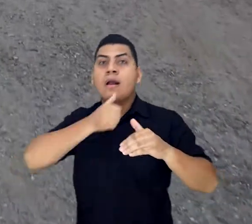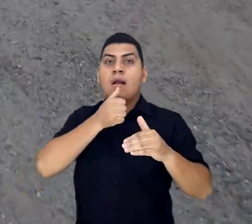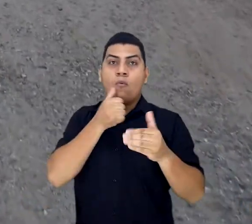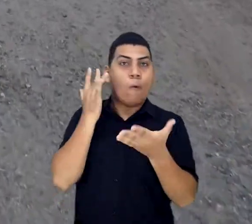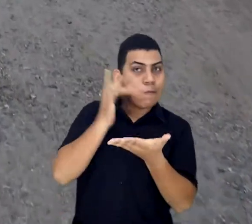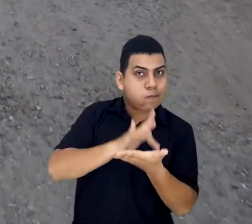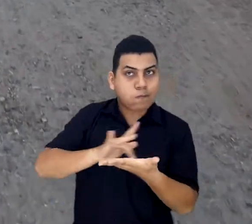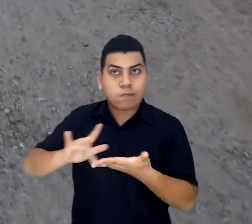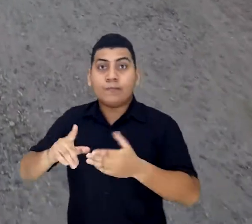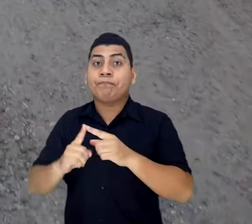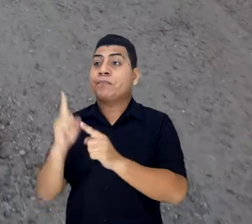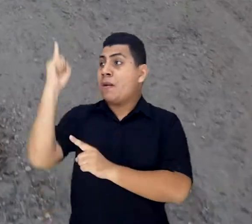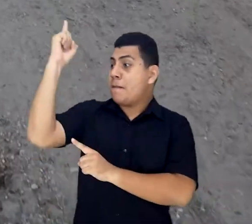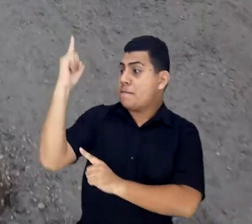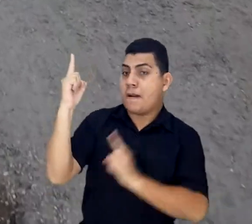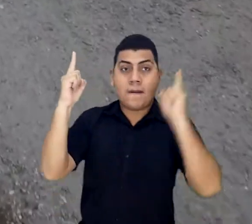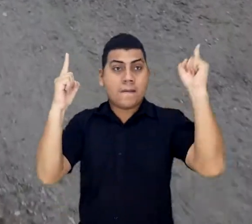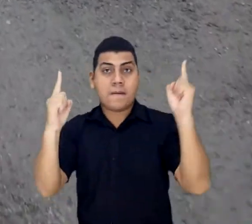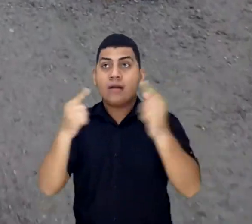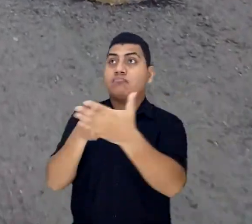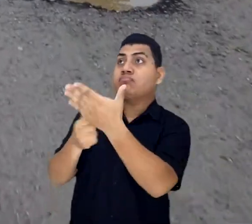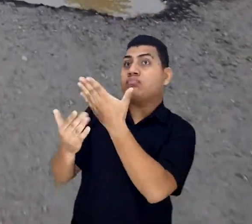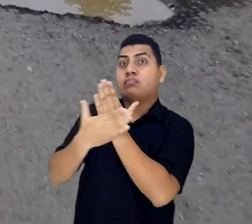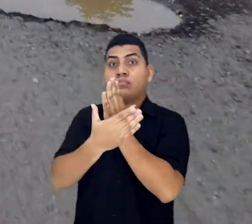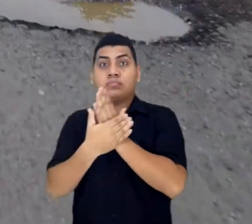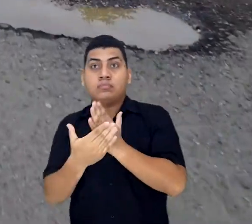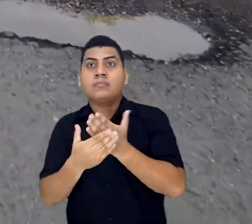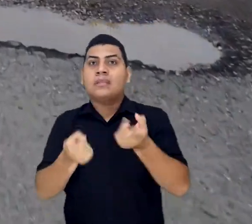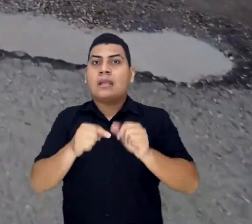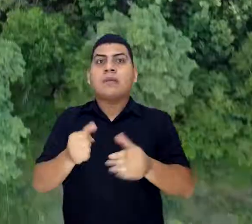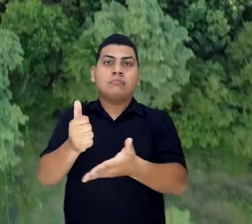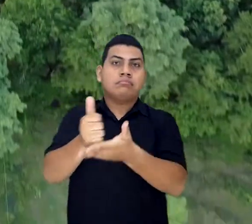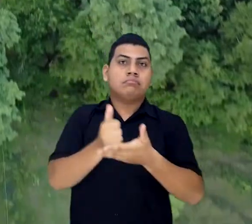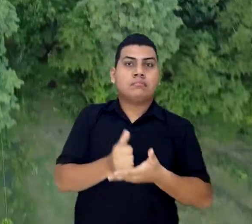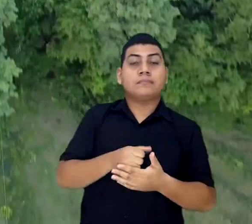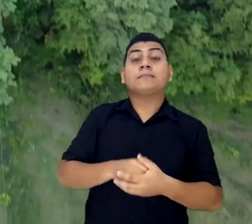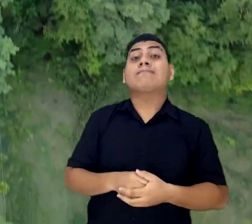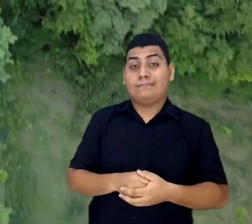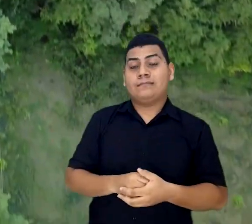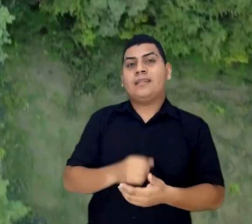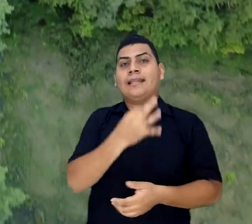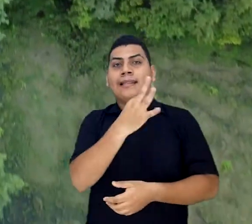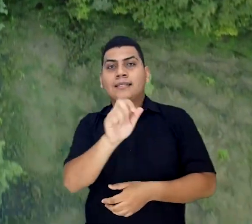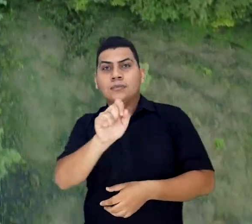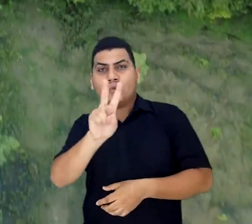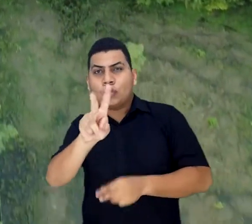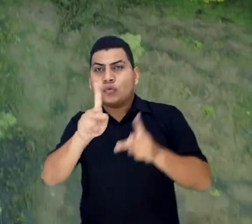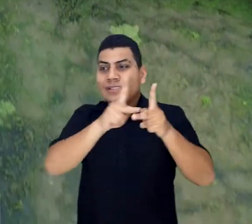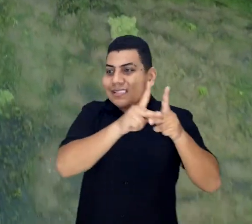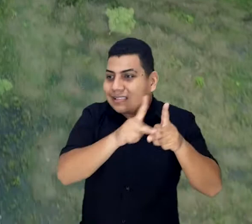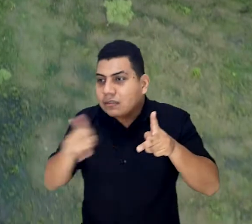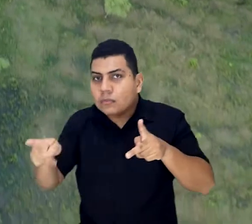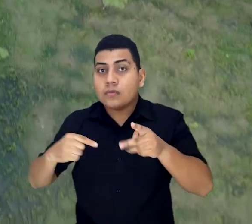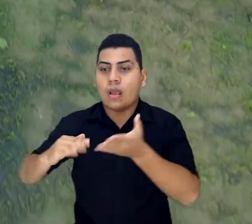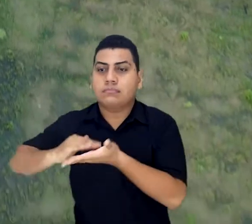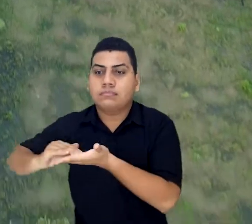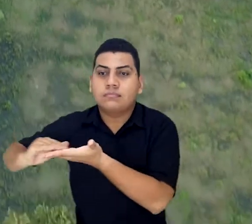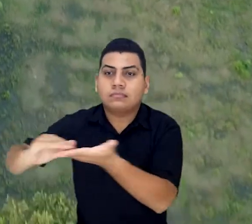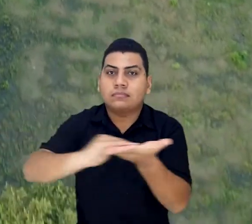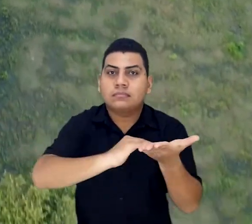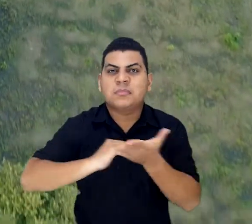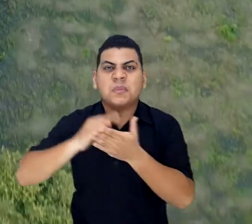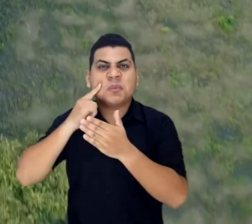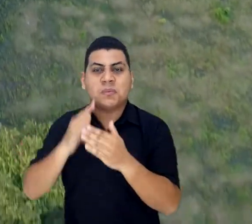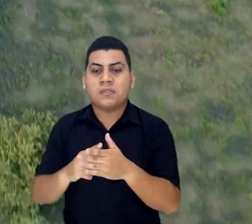vertical y horizontal. El mejoramiento a nivel de pavimento de los 13.2 kilómetros se ejecutará mediante actividades de ampliación de la